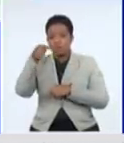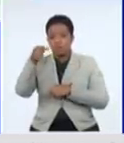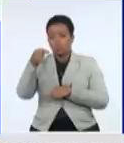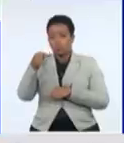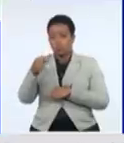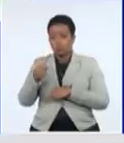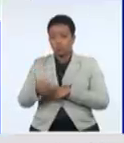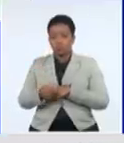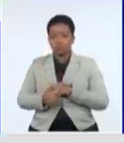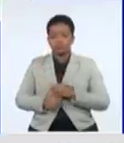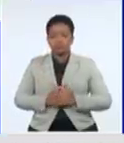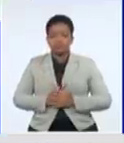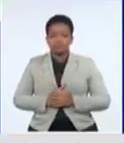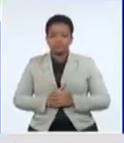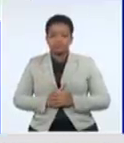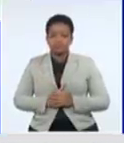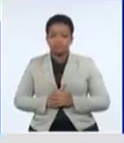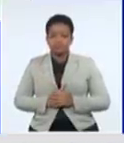positivo.